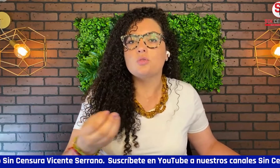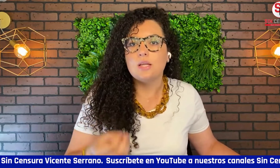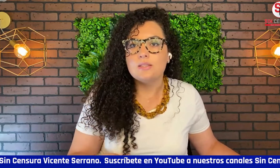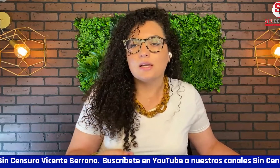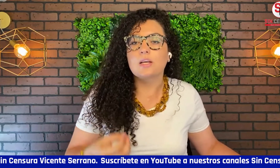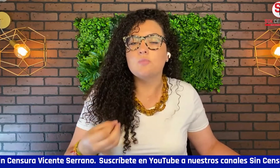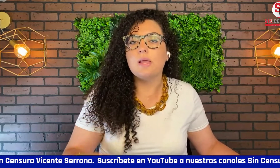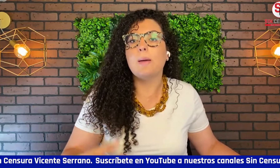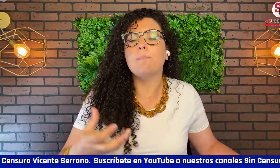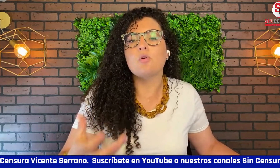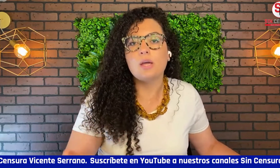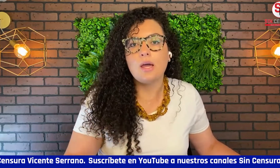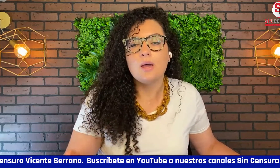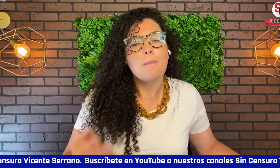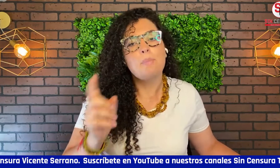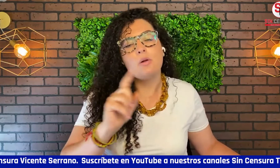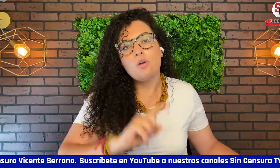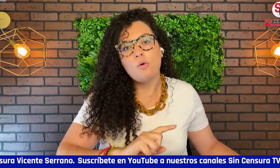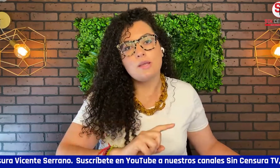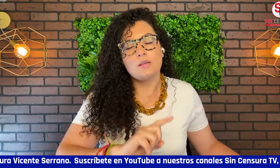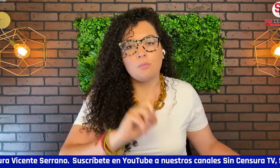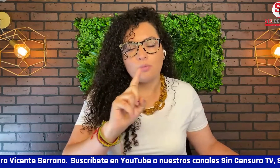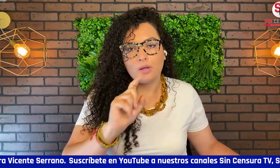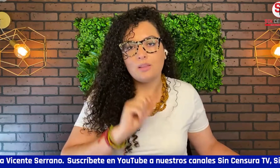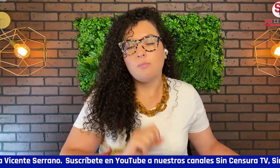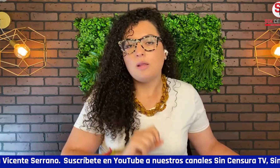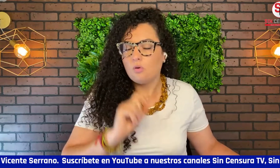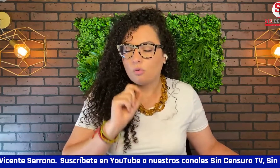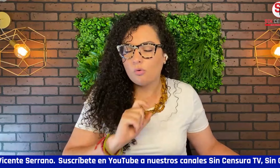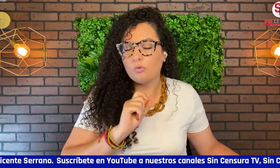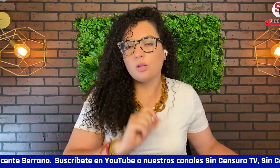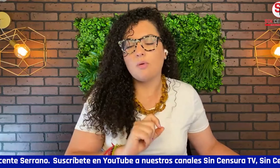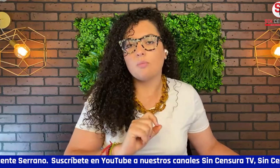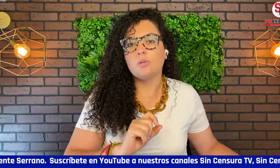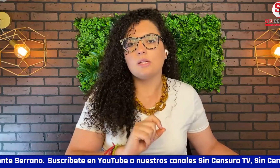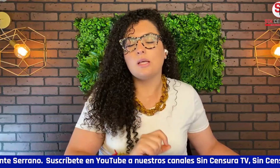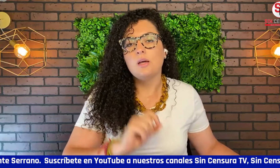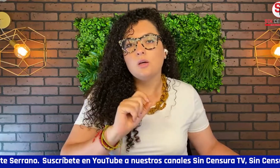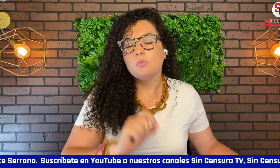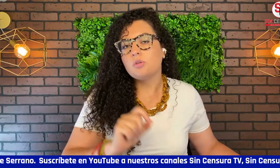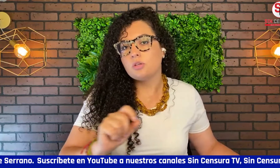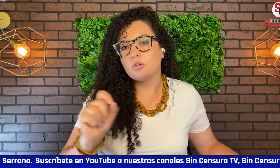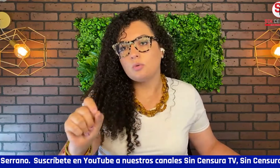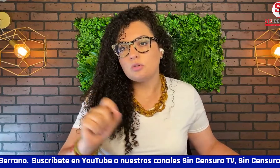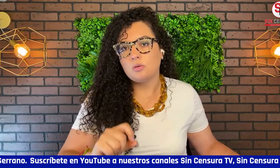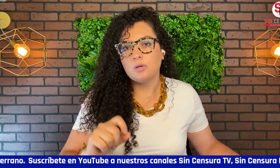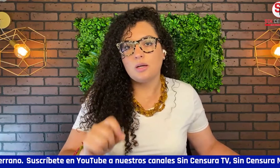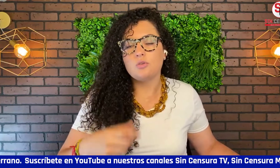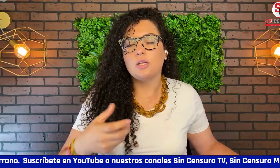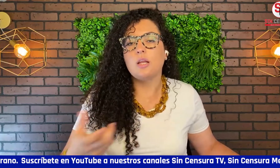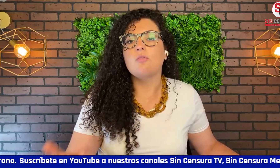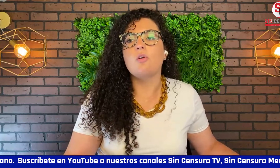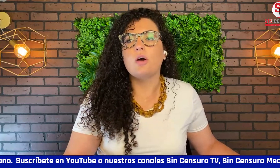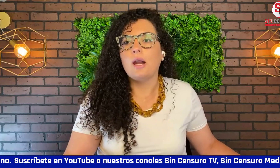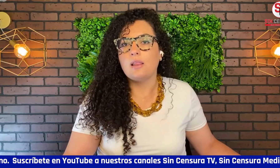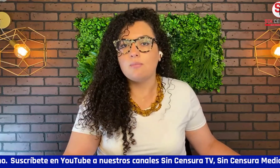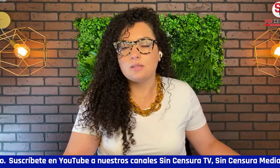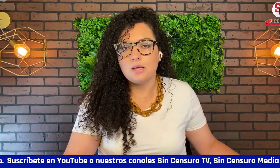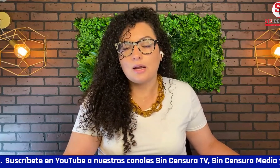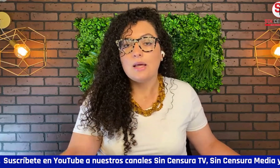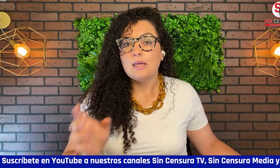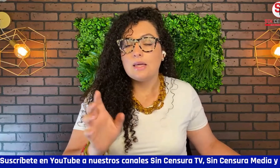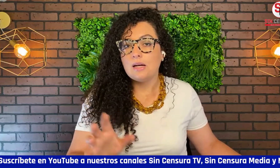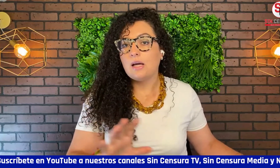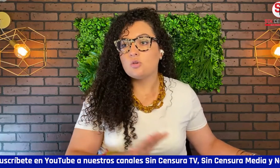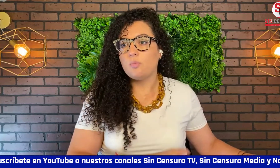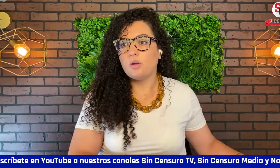esta sustancia, que expliquen por qué, pero no lo hacen, porque también ocurre un tema importante. Muchos de estos medios de comunicación ya tienen flojera de